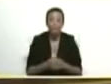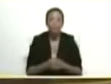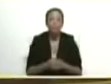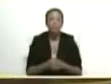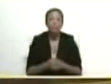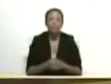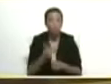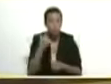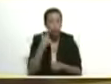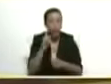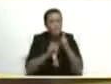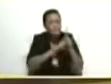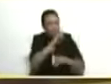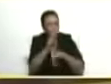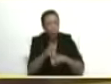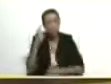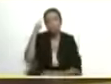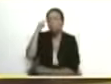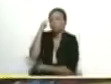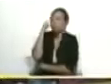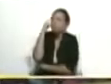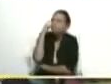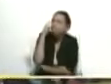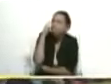Uno pudiera preguntar,